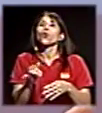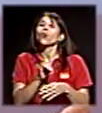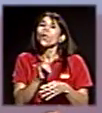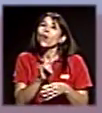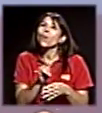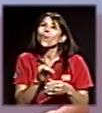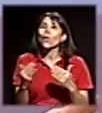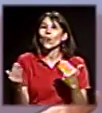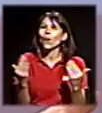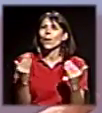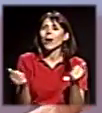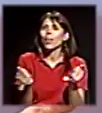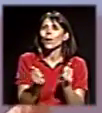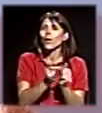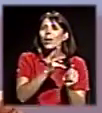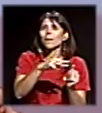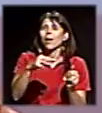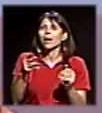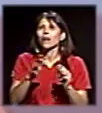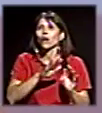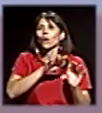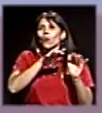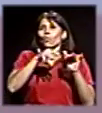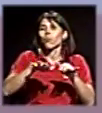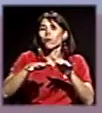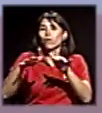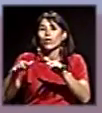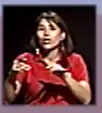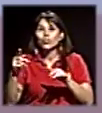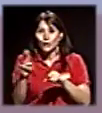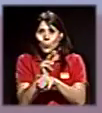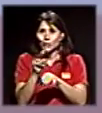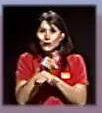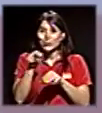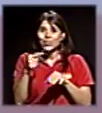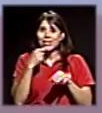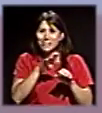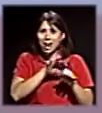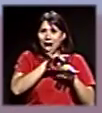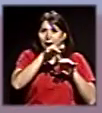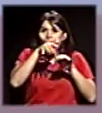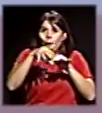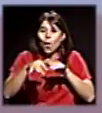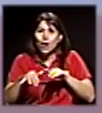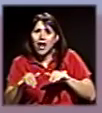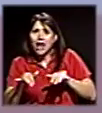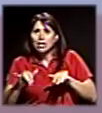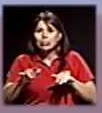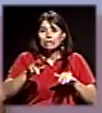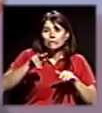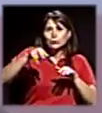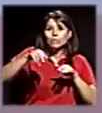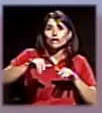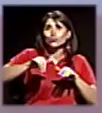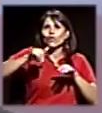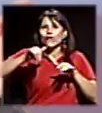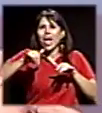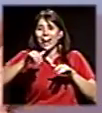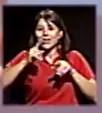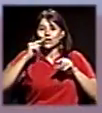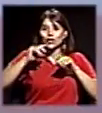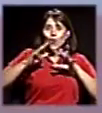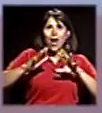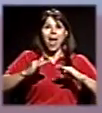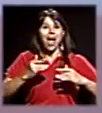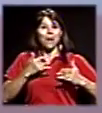mar yo uso mucho eso de surfear La ola surfear La ola Okay en este momento estoy acá arriba qué maravilla Estoy en este